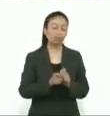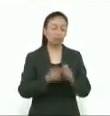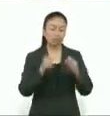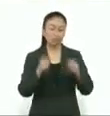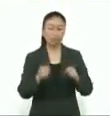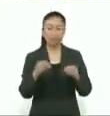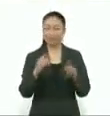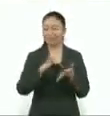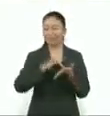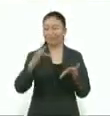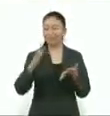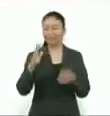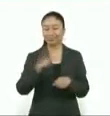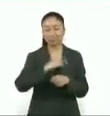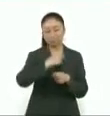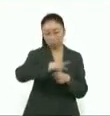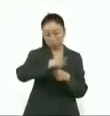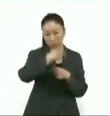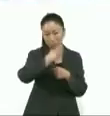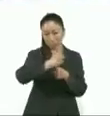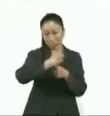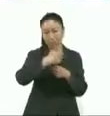invitación.